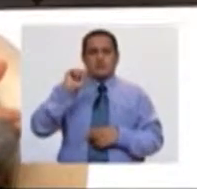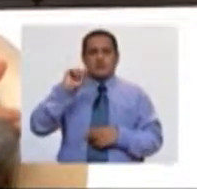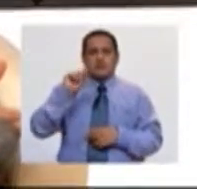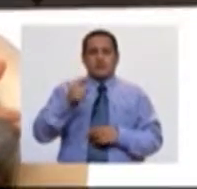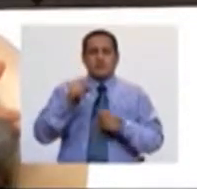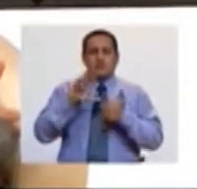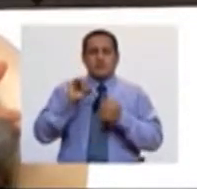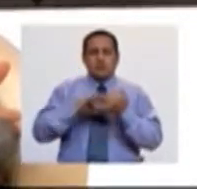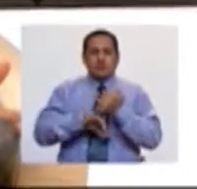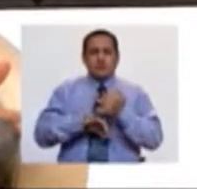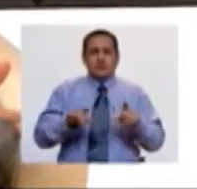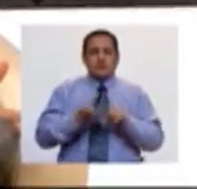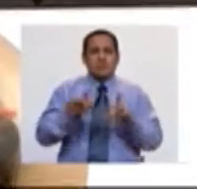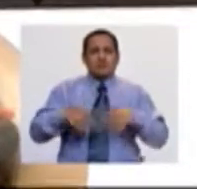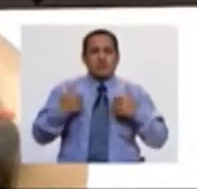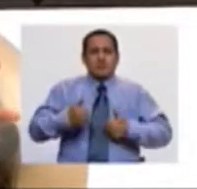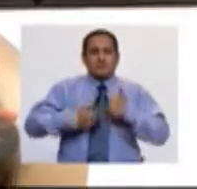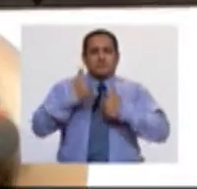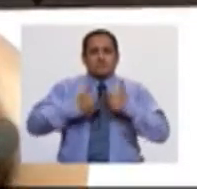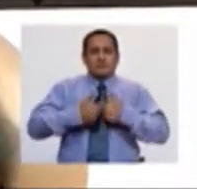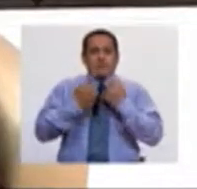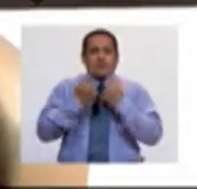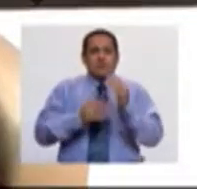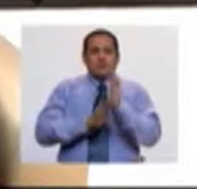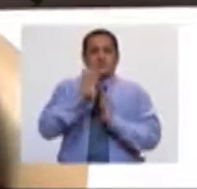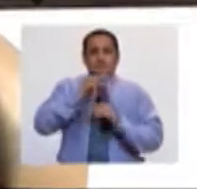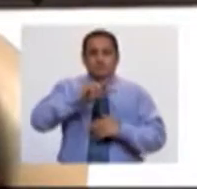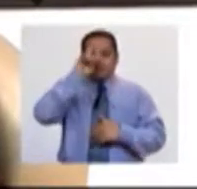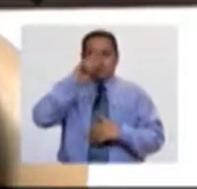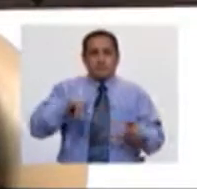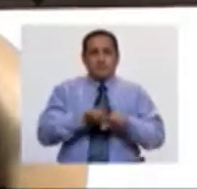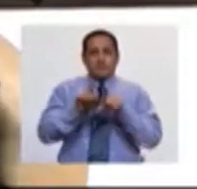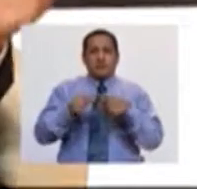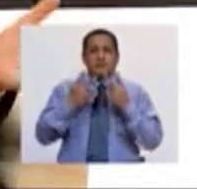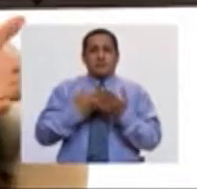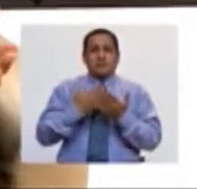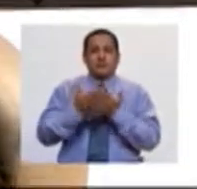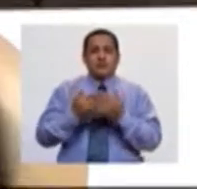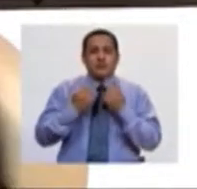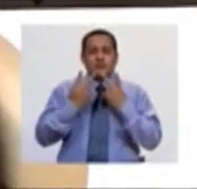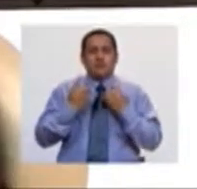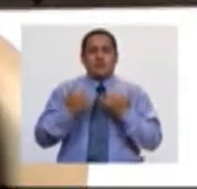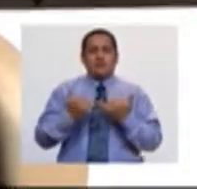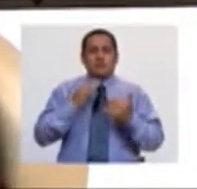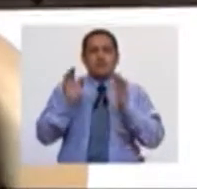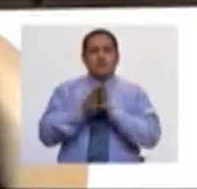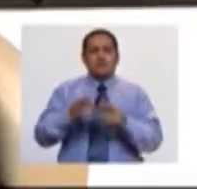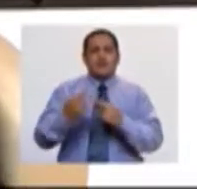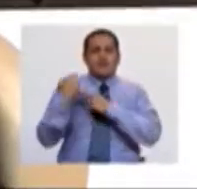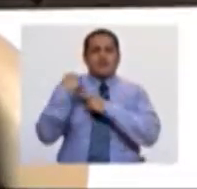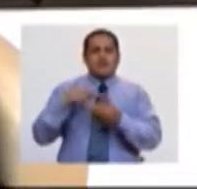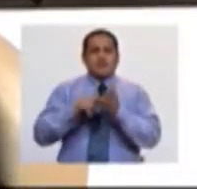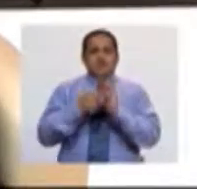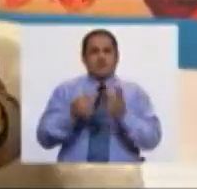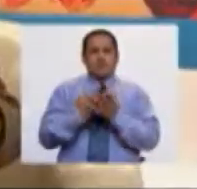soles más o menos, es imposible, no puede competir en una economía creciente como la peruana. Por eso digo, hay que ver el contexto. Claro, además es una responsabilidad